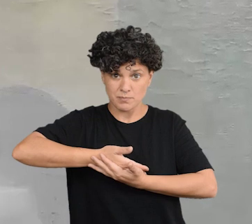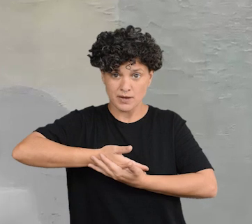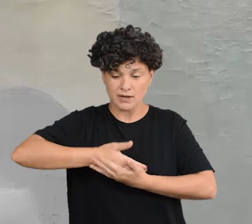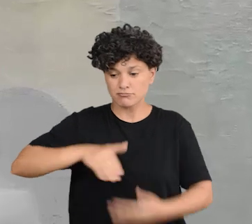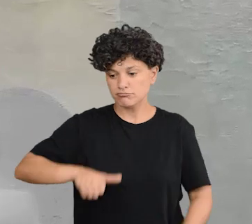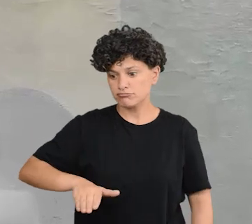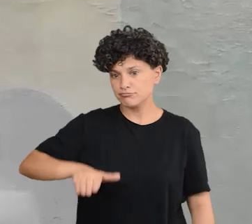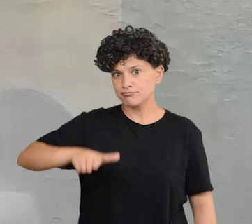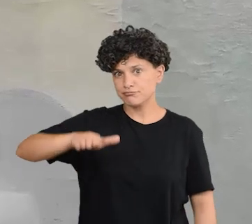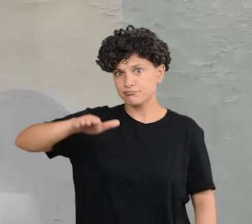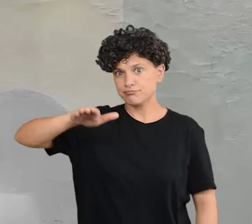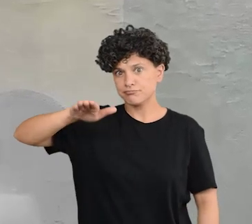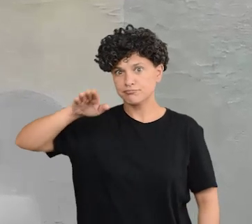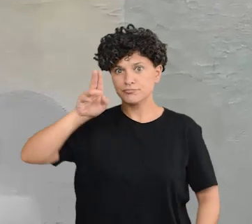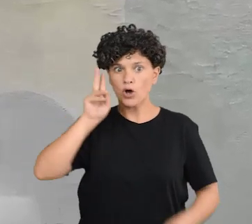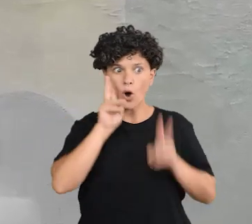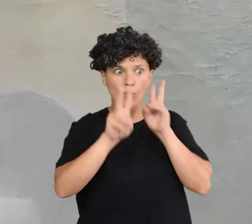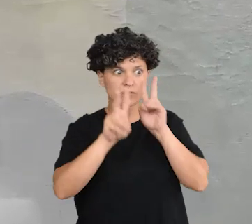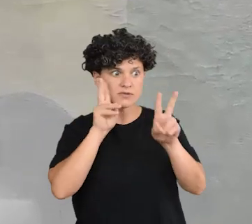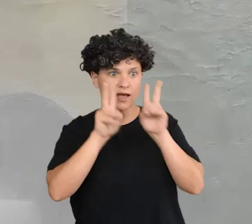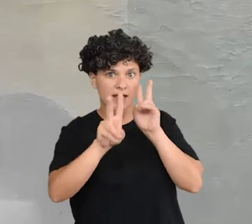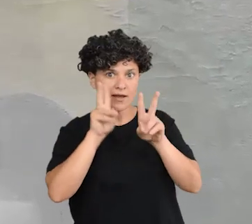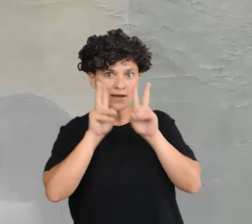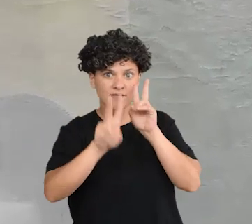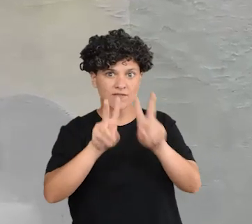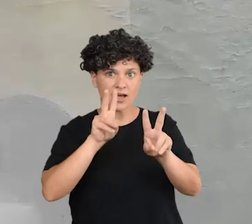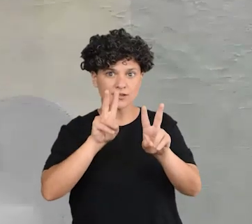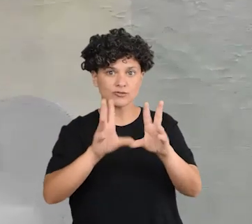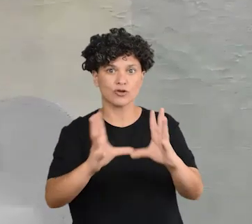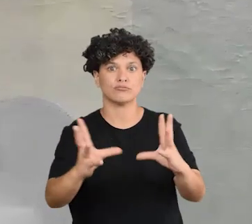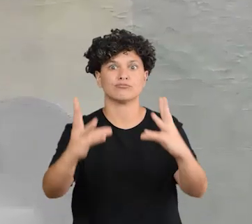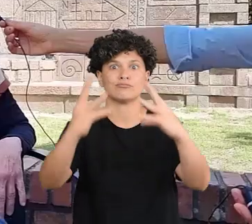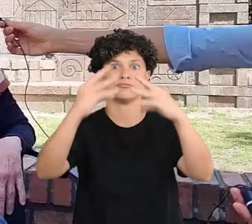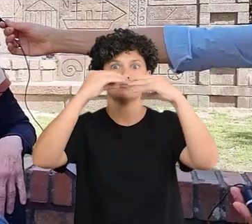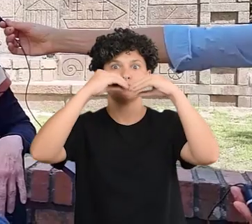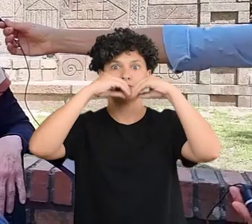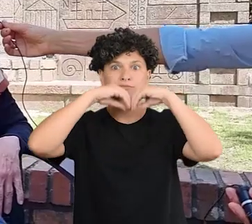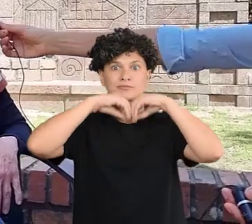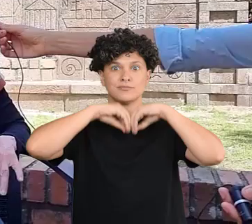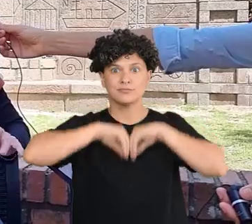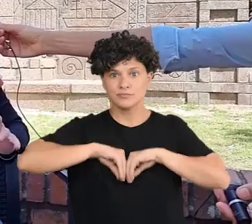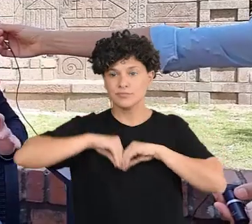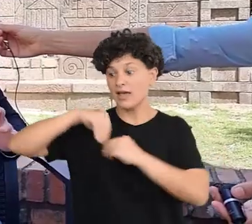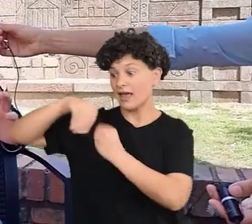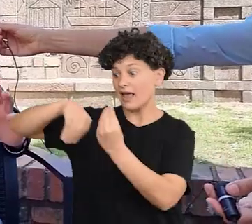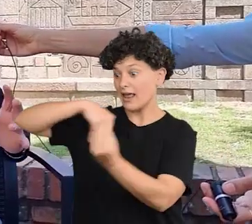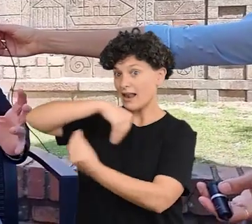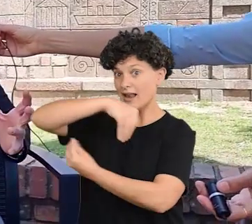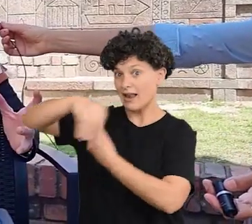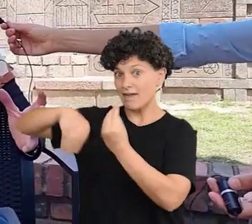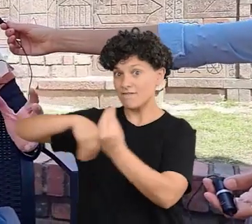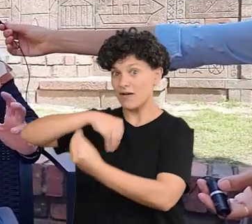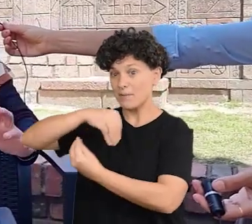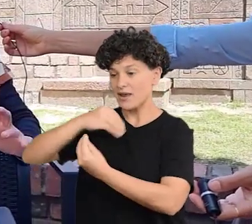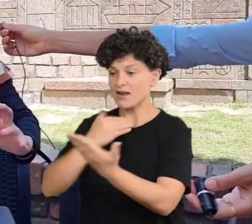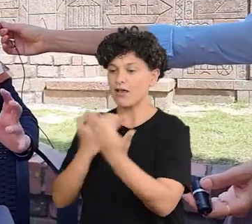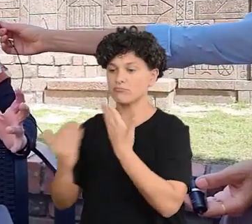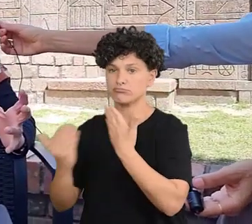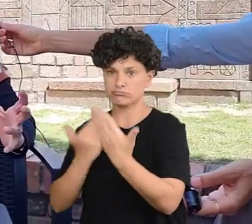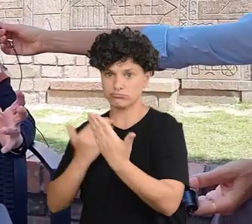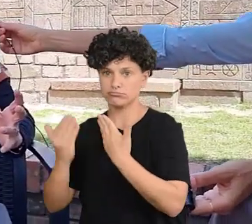y observaba, y con el habla se entendía en